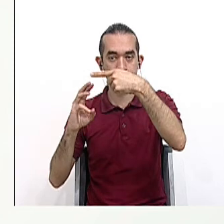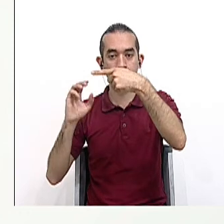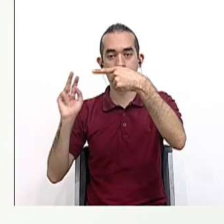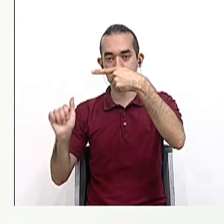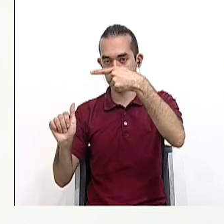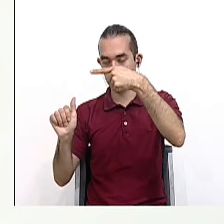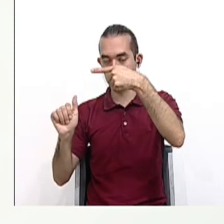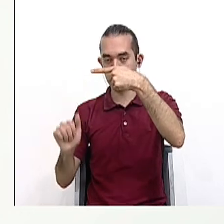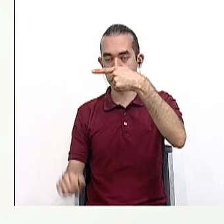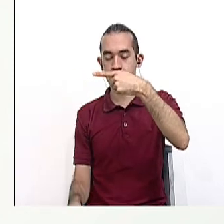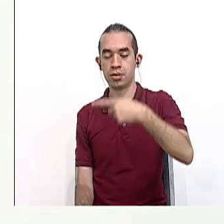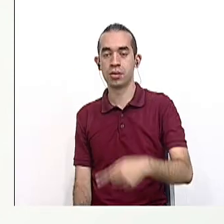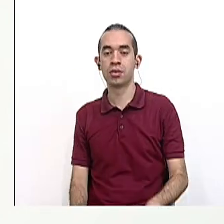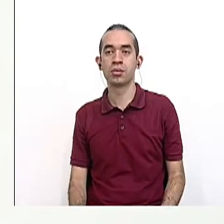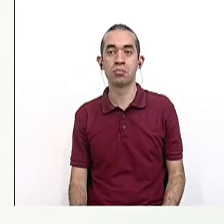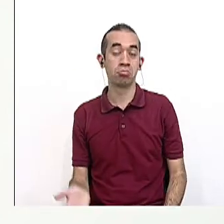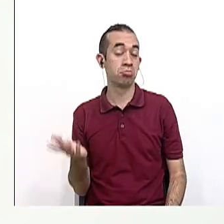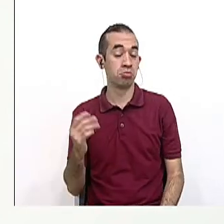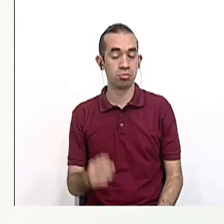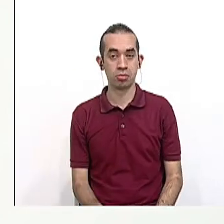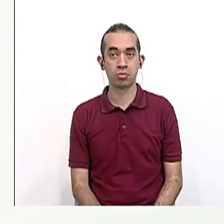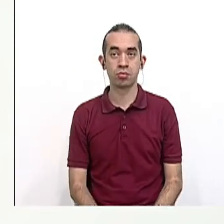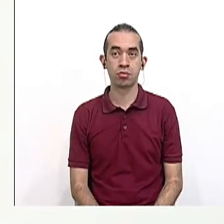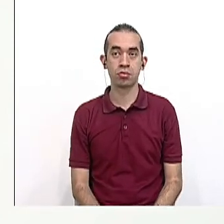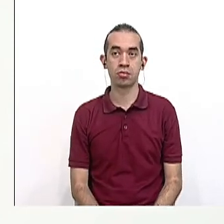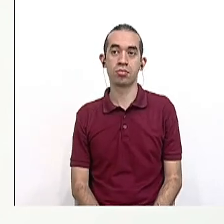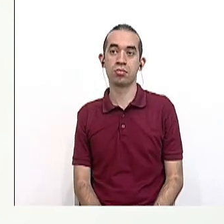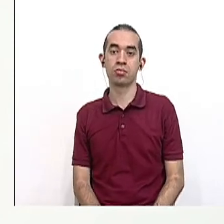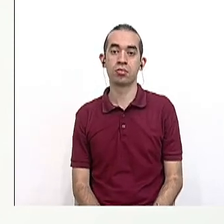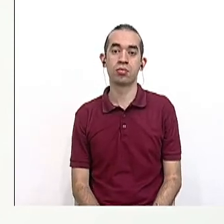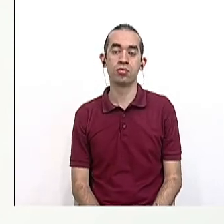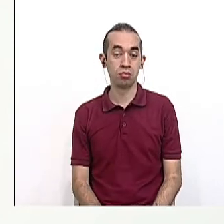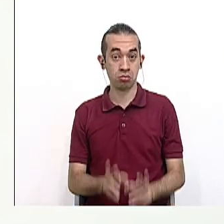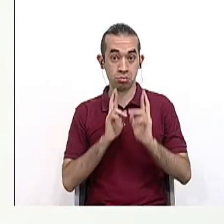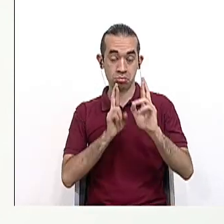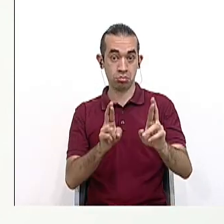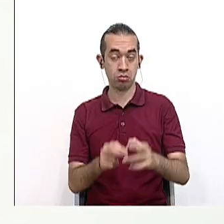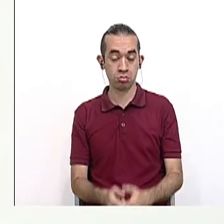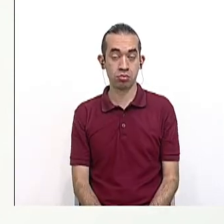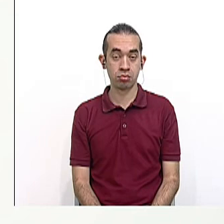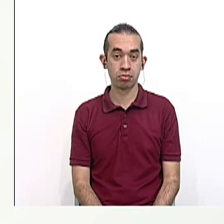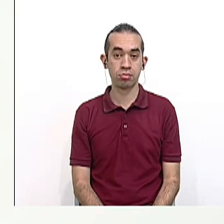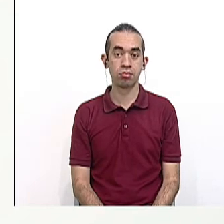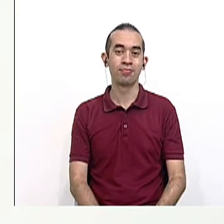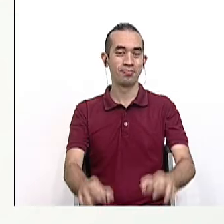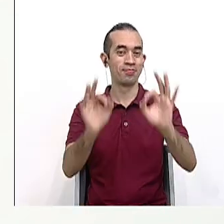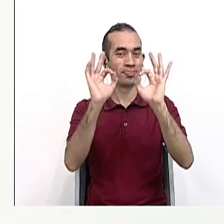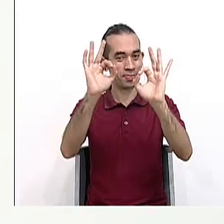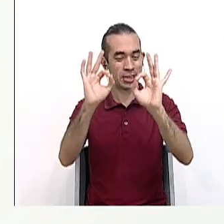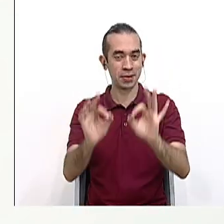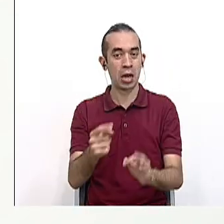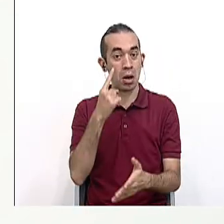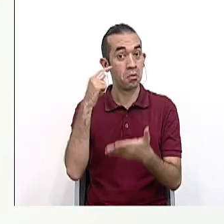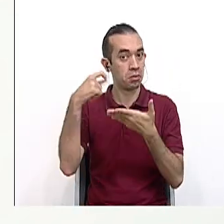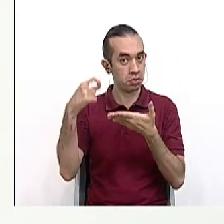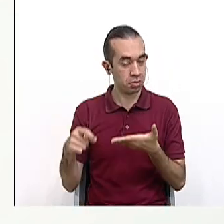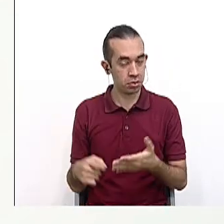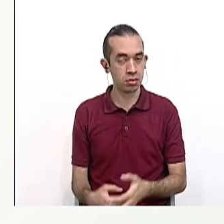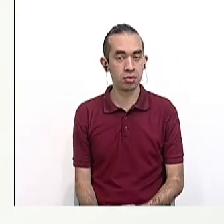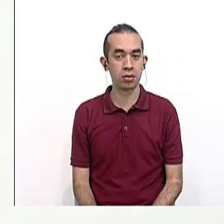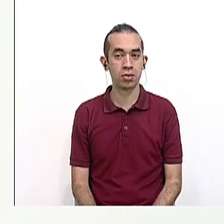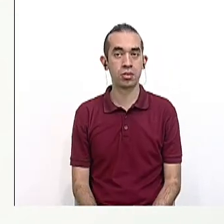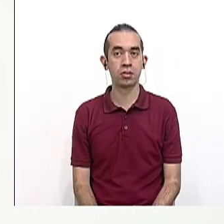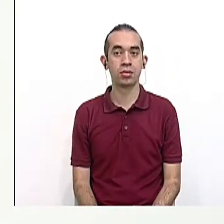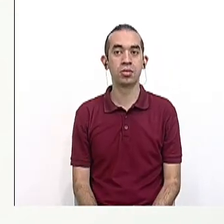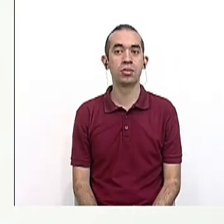0,006 amperios. ¿Qué les parece? ¿Tienen ahí ya el resultado? Muy bien, vamos a corroborar.